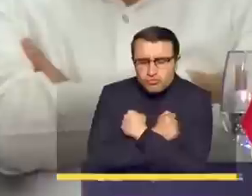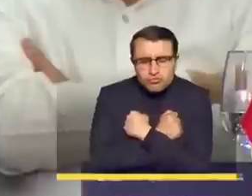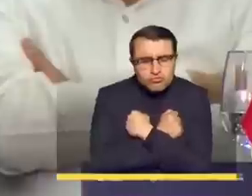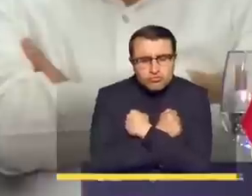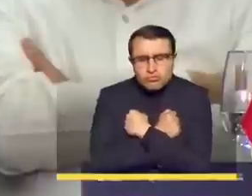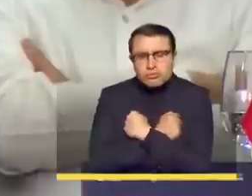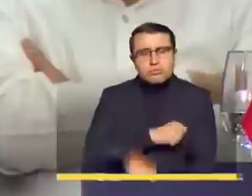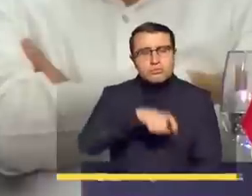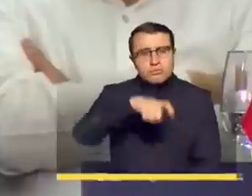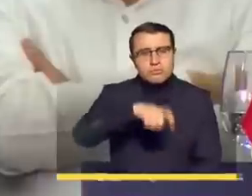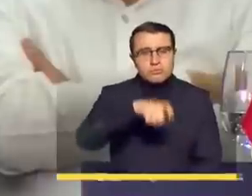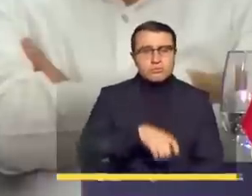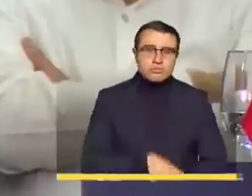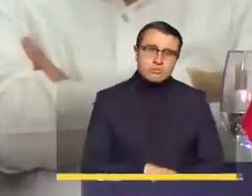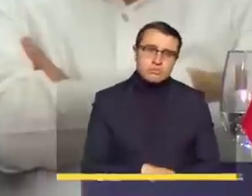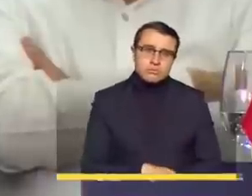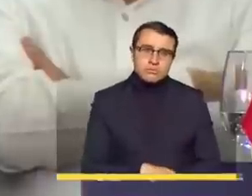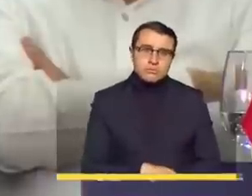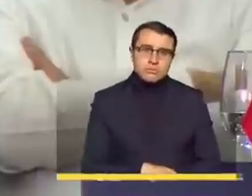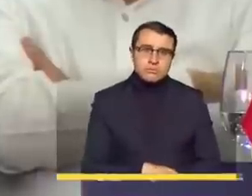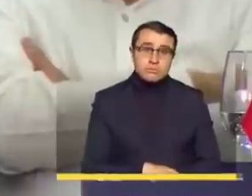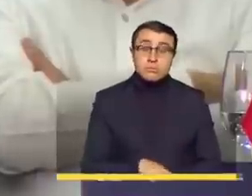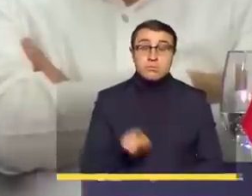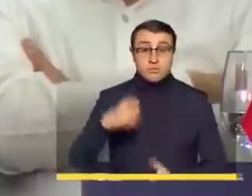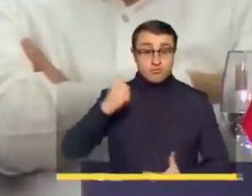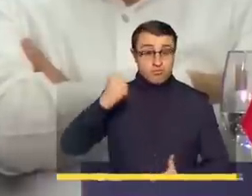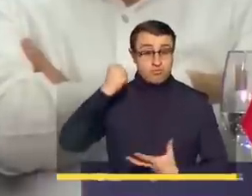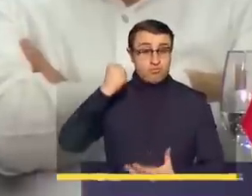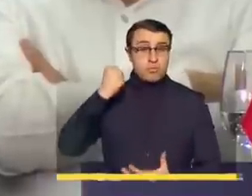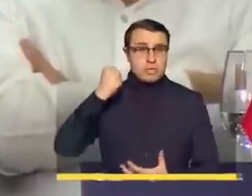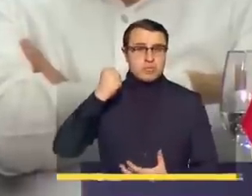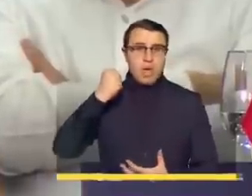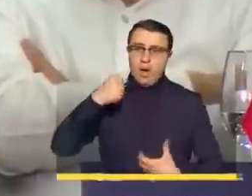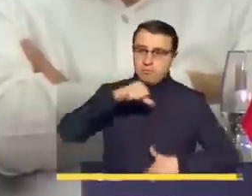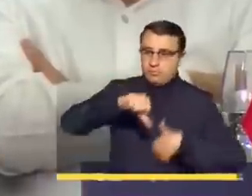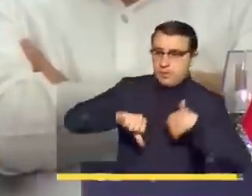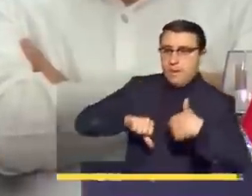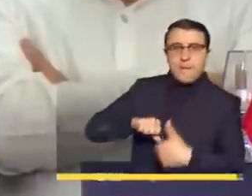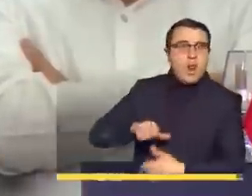amorosa. Eso no lo produce el capitalismo, pues cámbienlo.